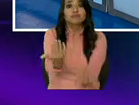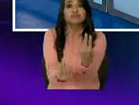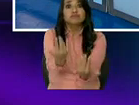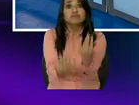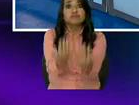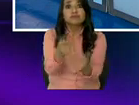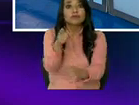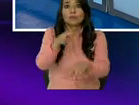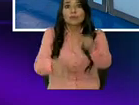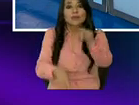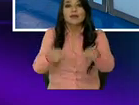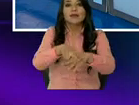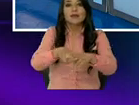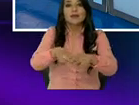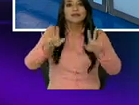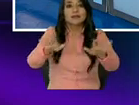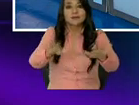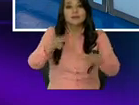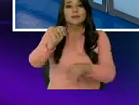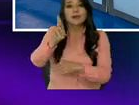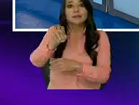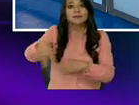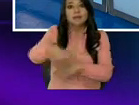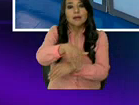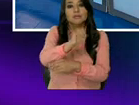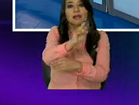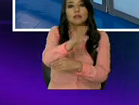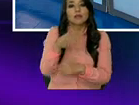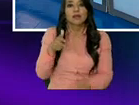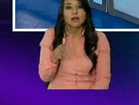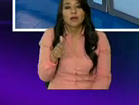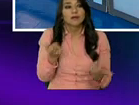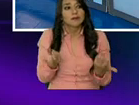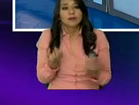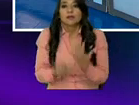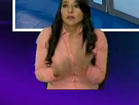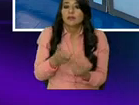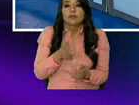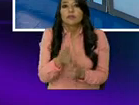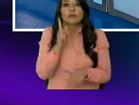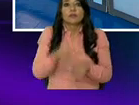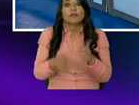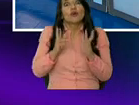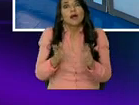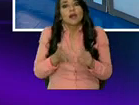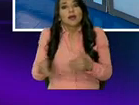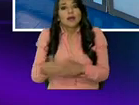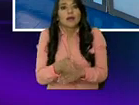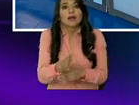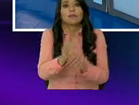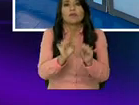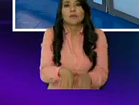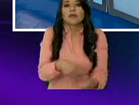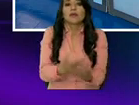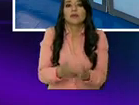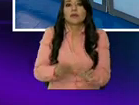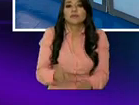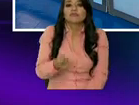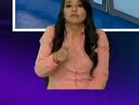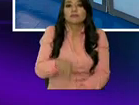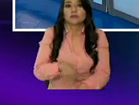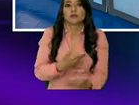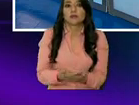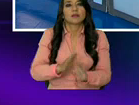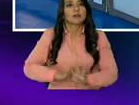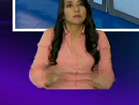quemando llantas en plena Maldonado y Balsar. Entonces están atrapados. Espero que de alguna manera logren llegar en minutos nada